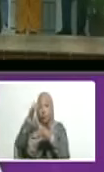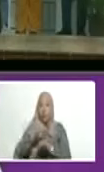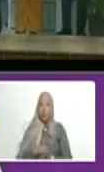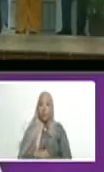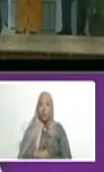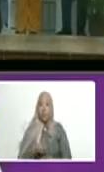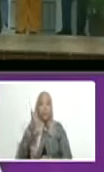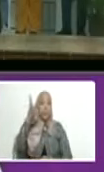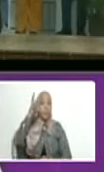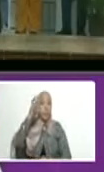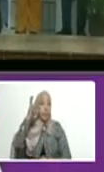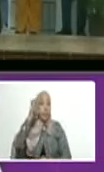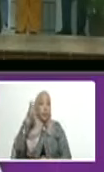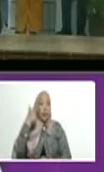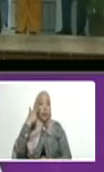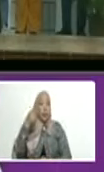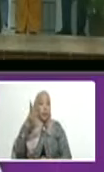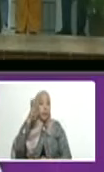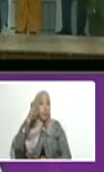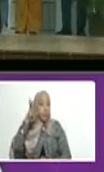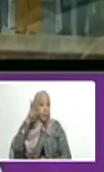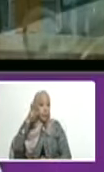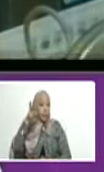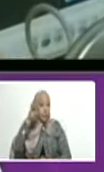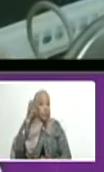Yarisma, escucha. Mirimire, escucha.